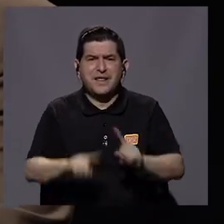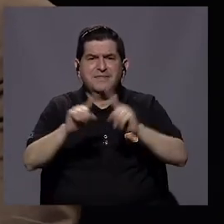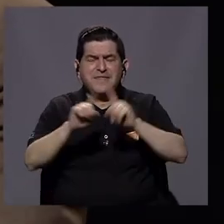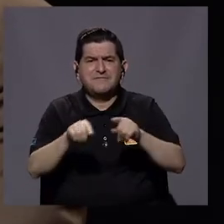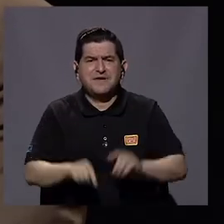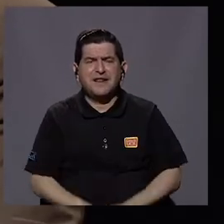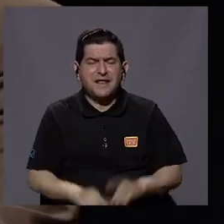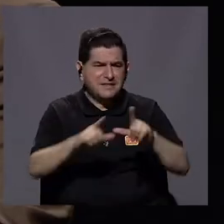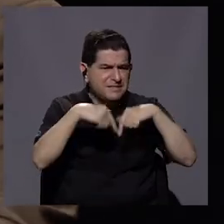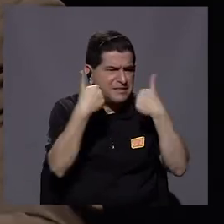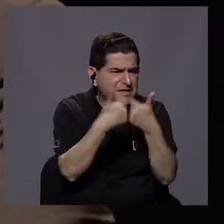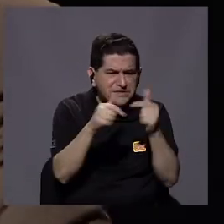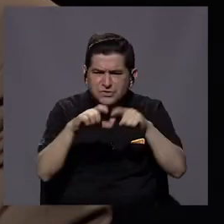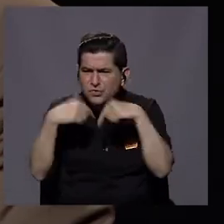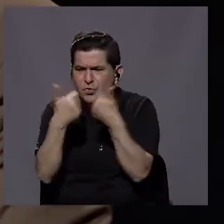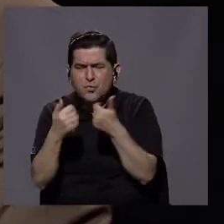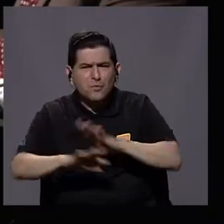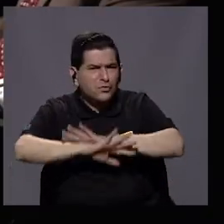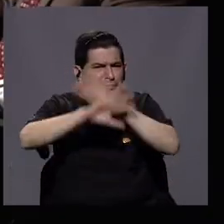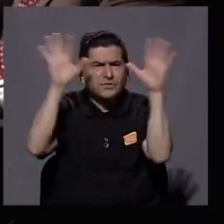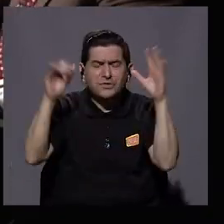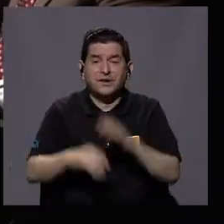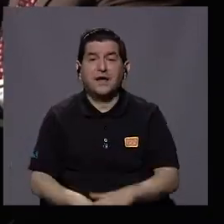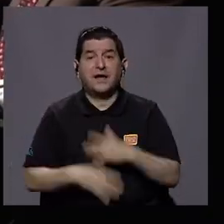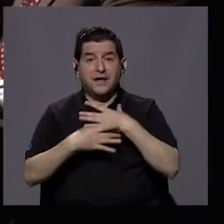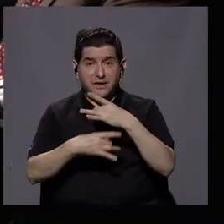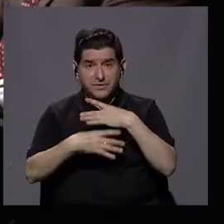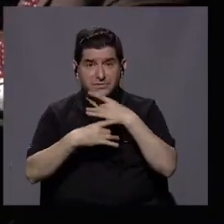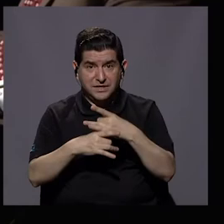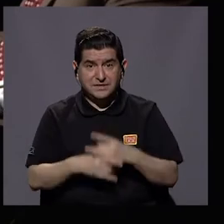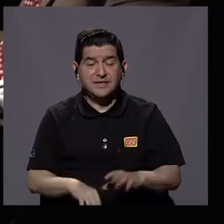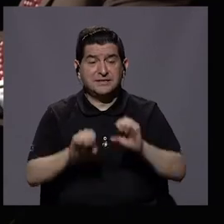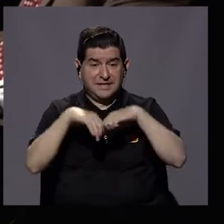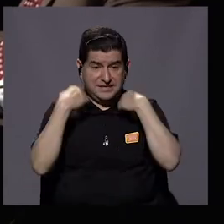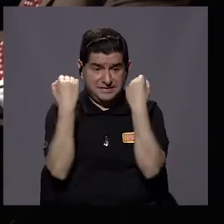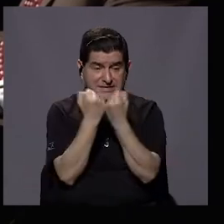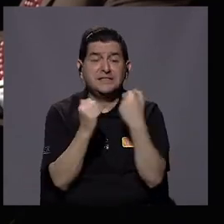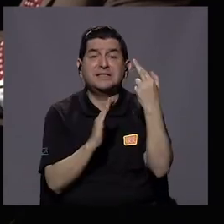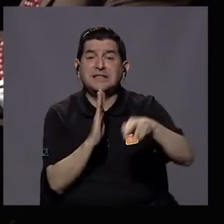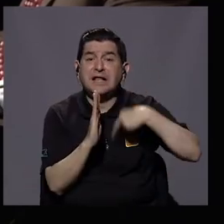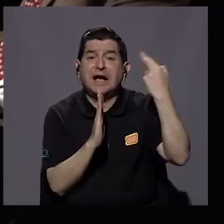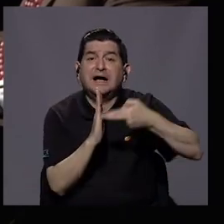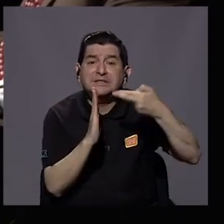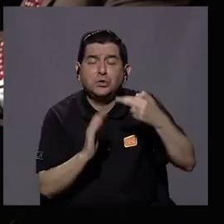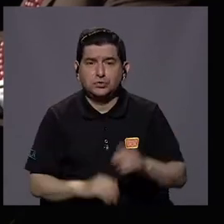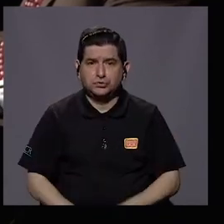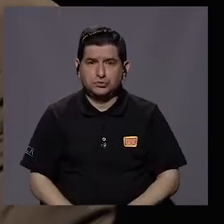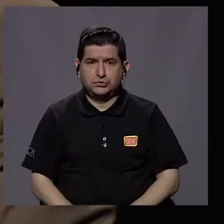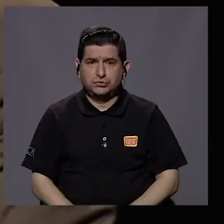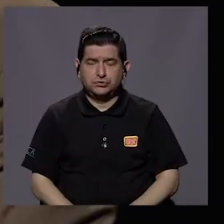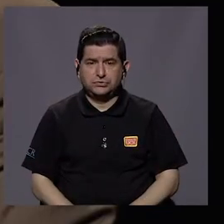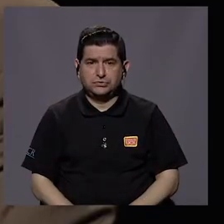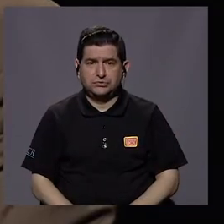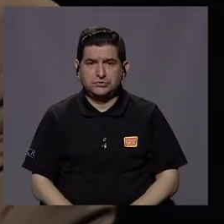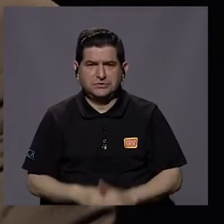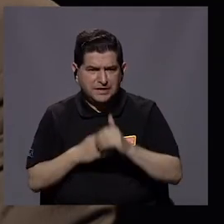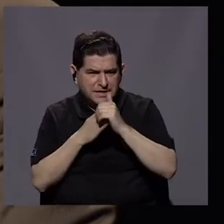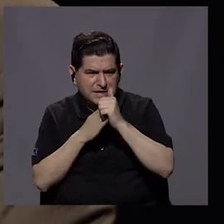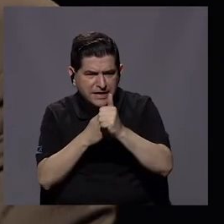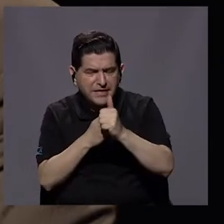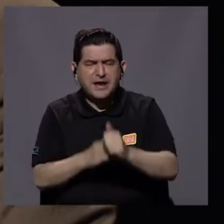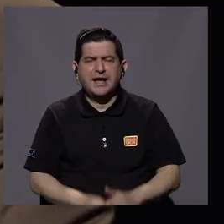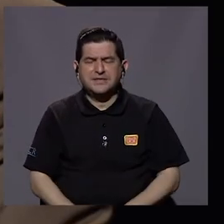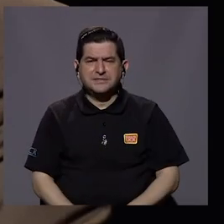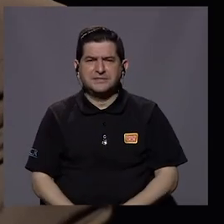subgrupos, subcategorías, tampoco son claras. Es interesante ver también el papel de los sindicatos, porque si bien quizá la vocería de